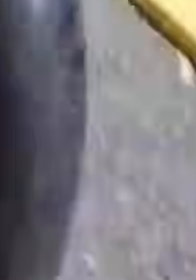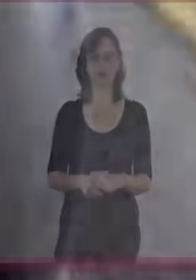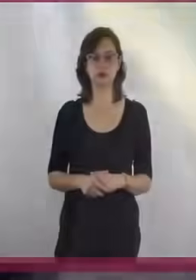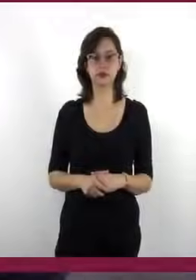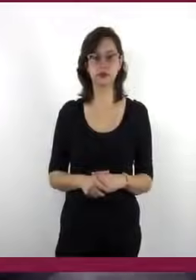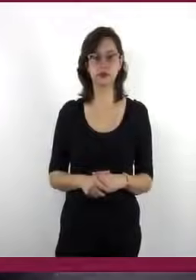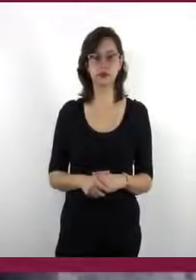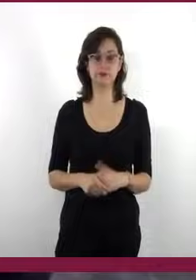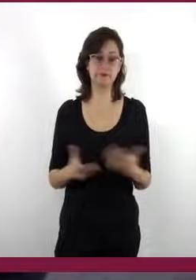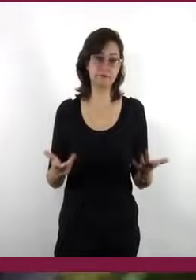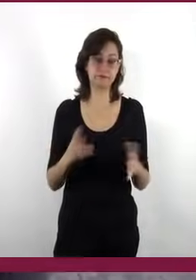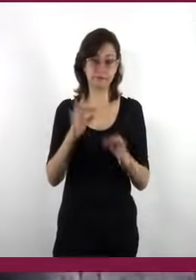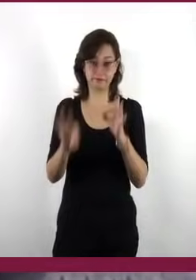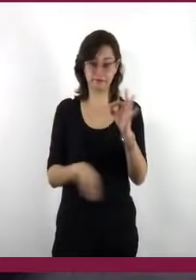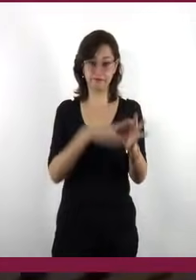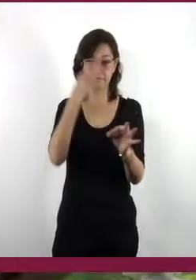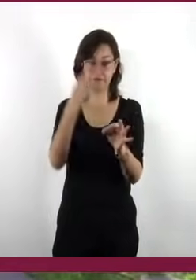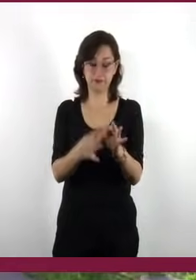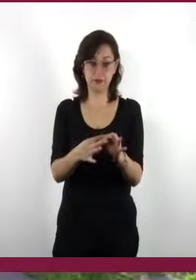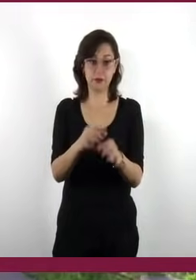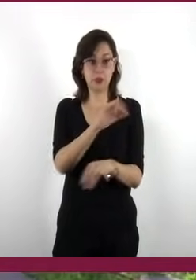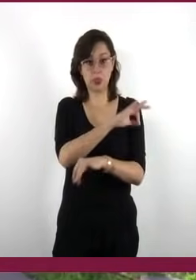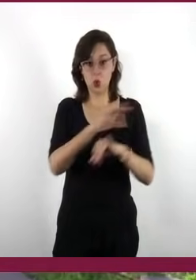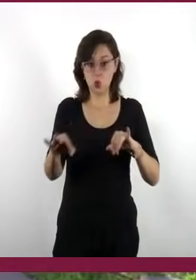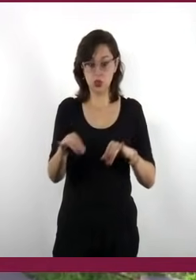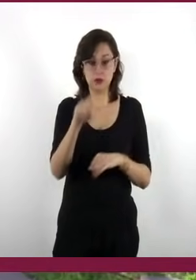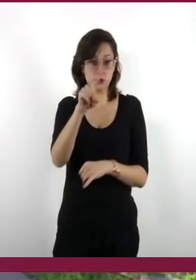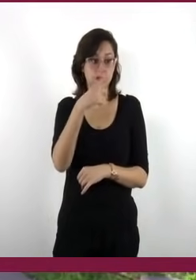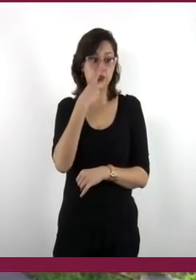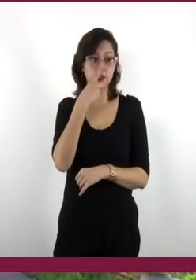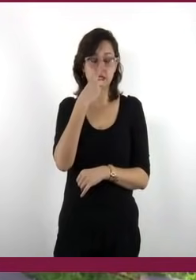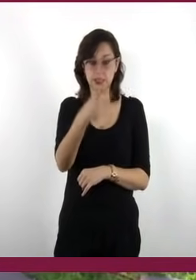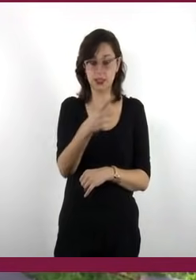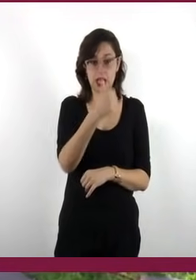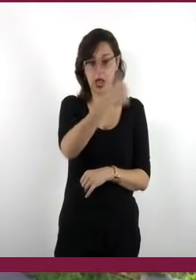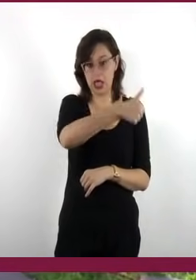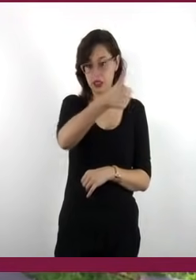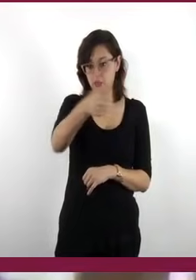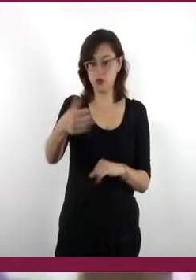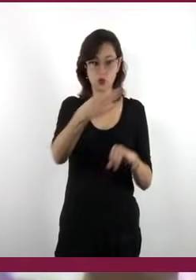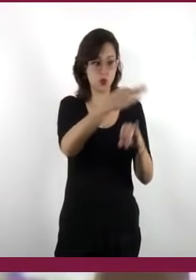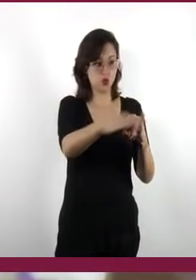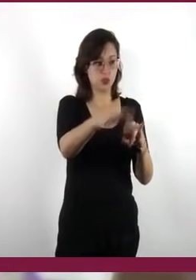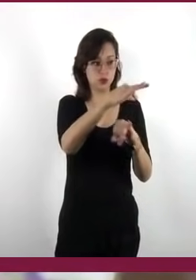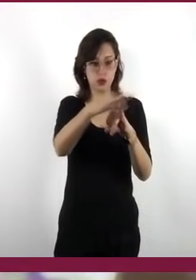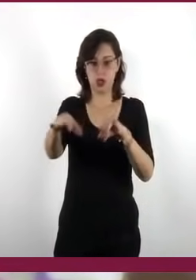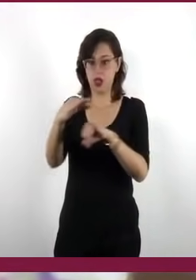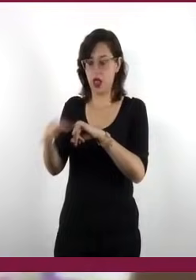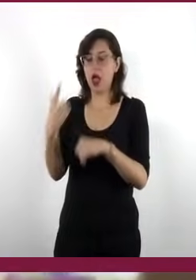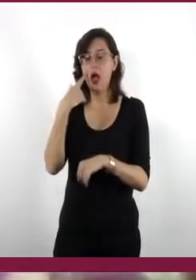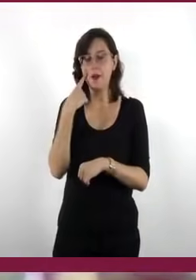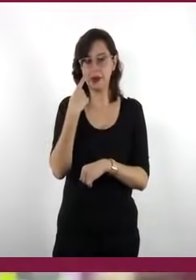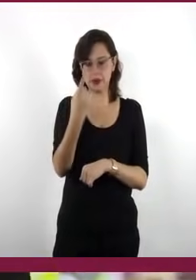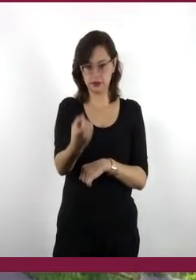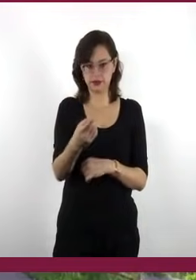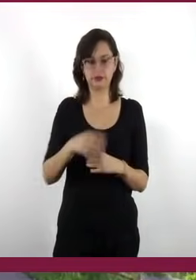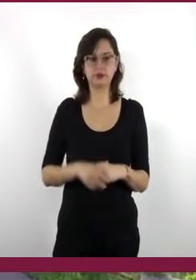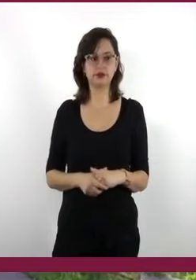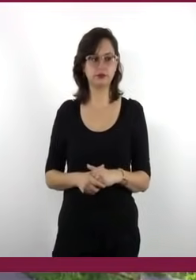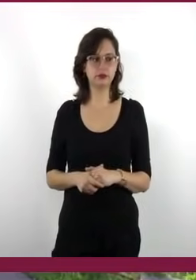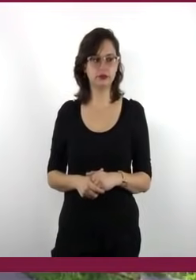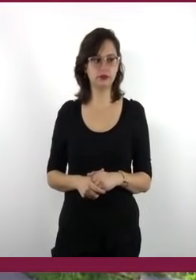Bueno, ya voy a cerrar. Les toca un último mensaje a cada quien, a nuestra audiencia de Calle. A ver, Mateo, comenzamos contigo.